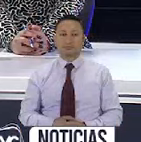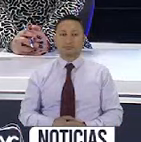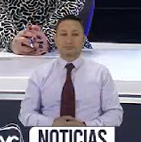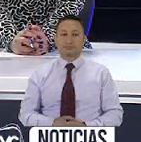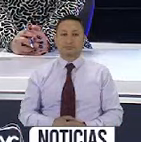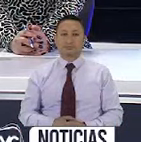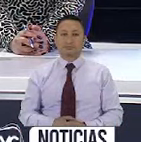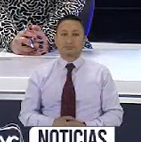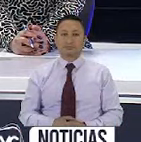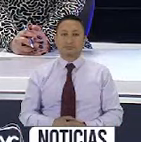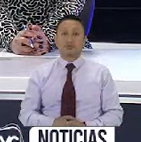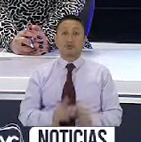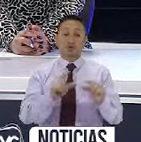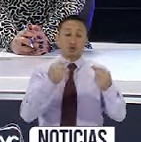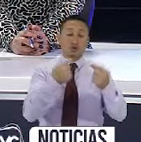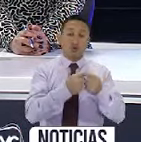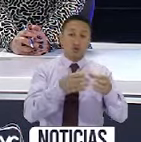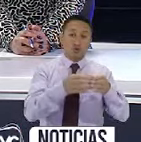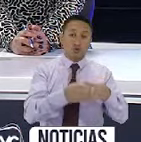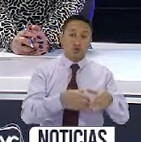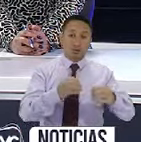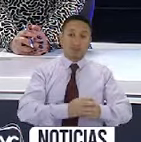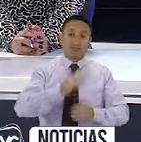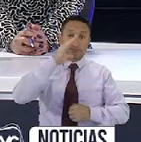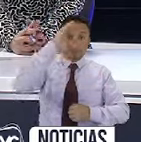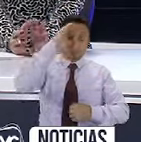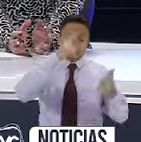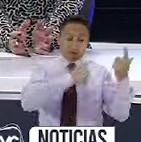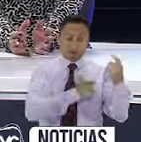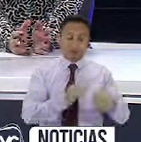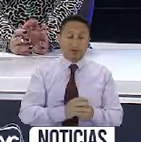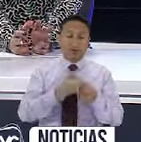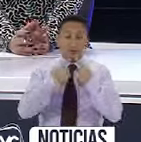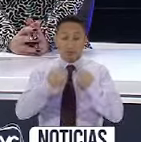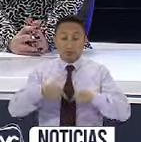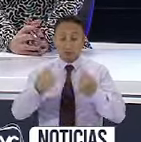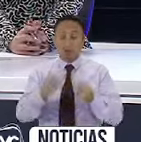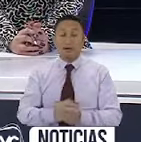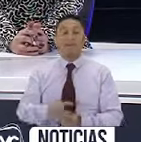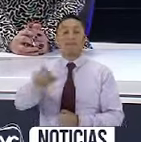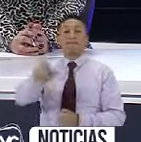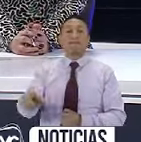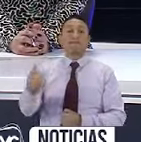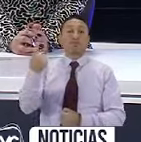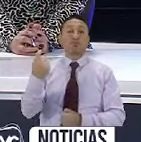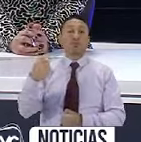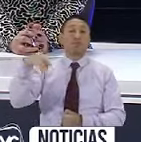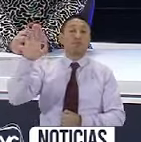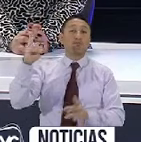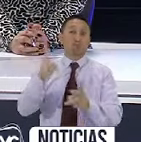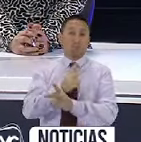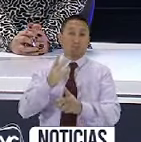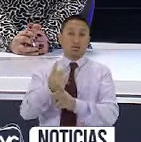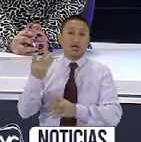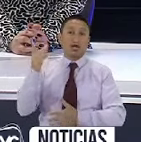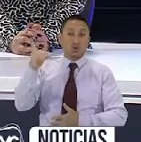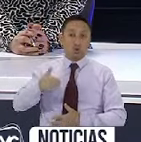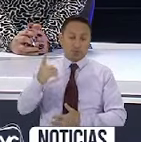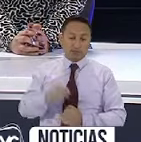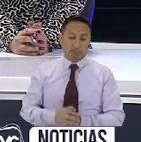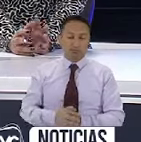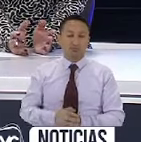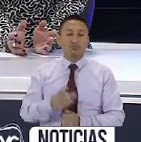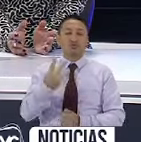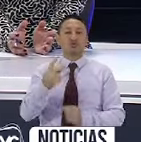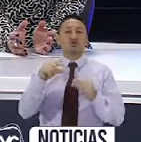El bloque de seguridad publicó la lista de los 11 más buscados de Durán. Son miembros de dos grupos terroristas que se han